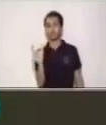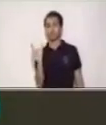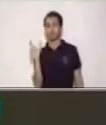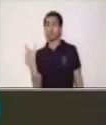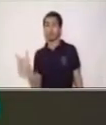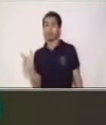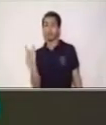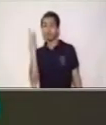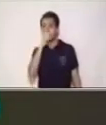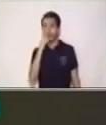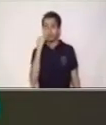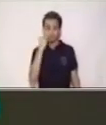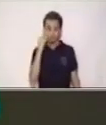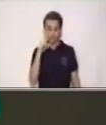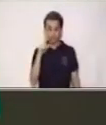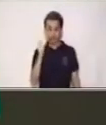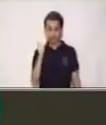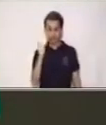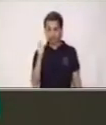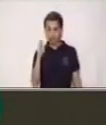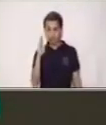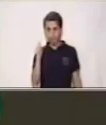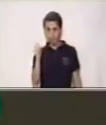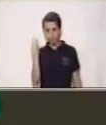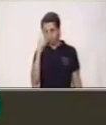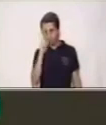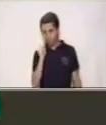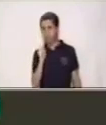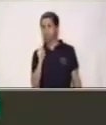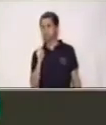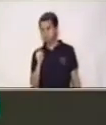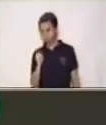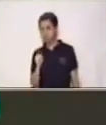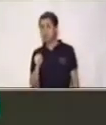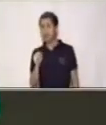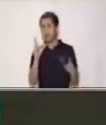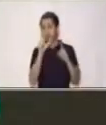letras, consonantes y vocales nos sirven para formar sílabas.